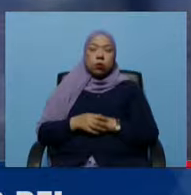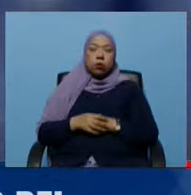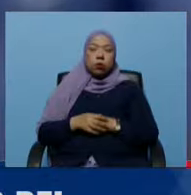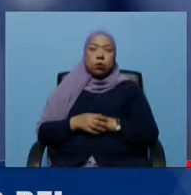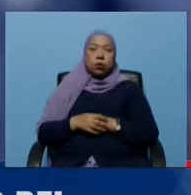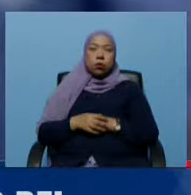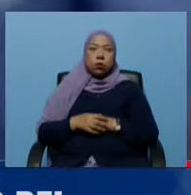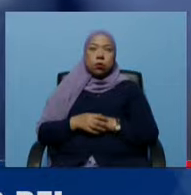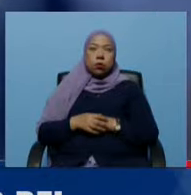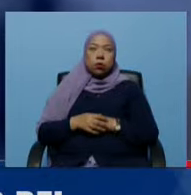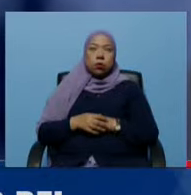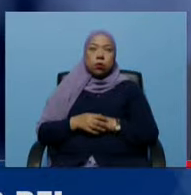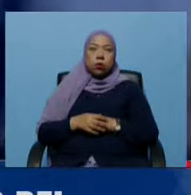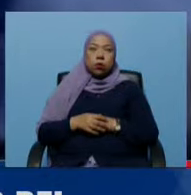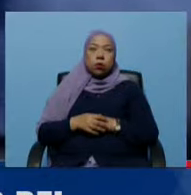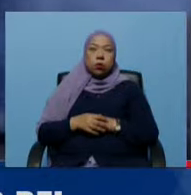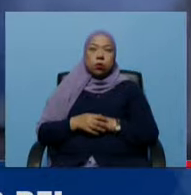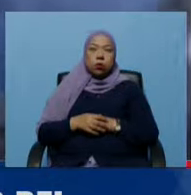para que